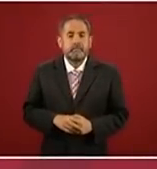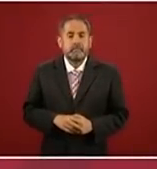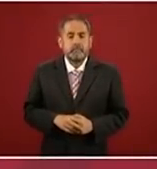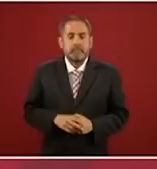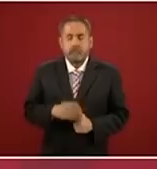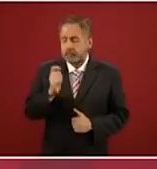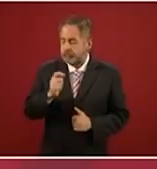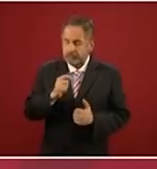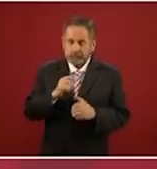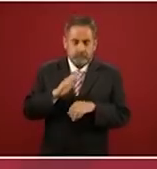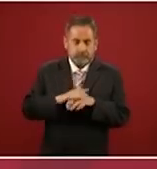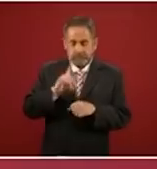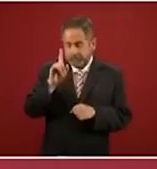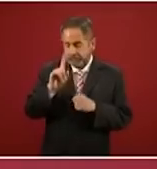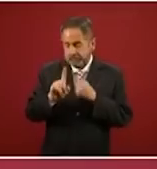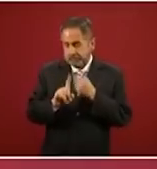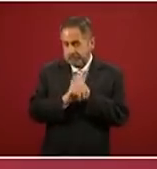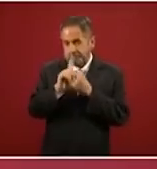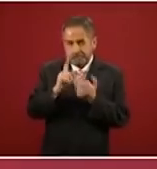es gravísimo